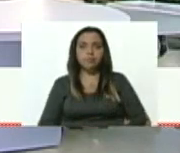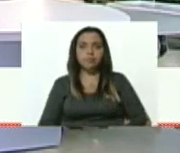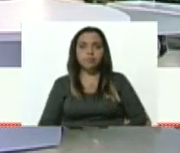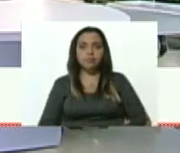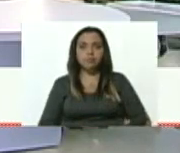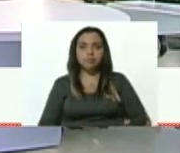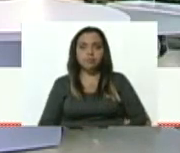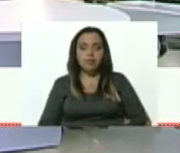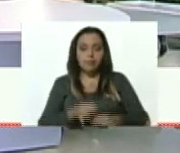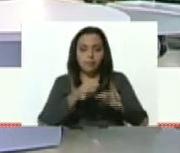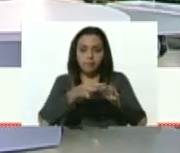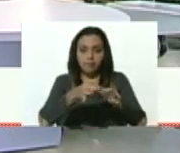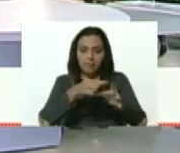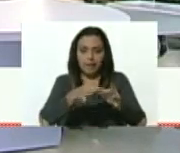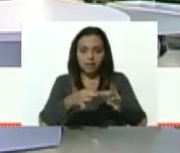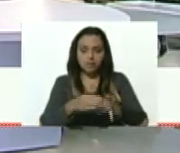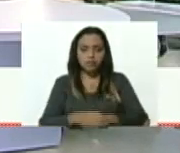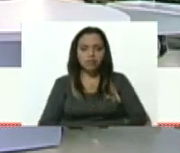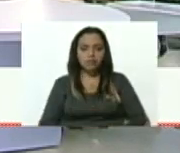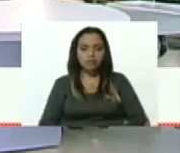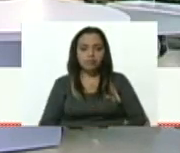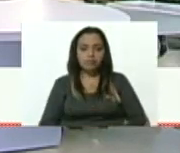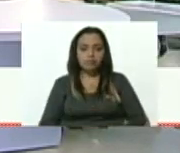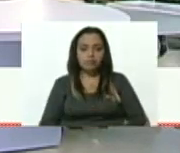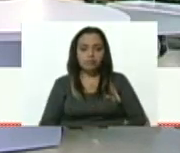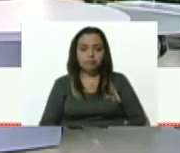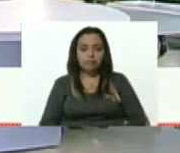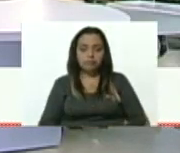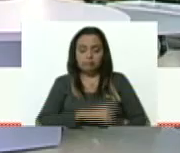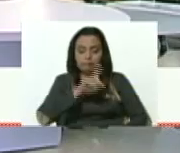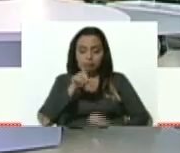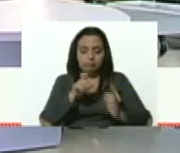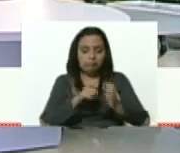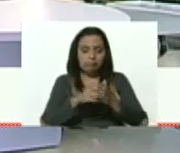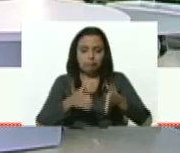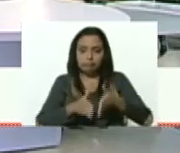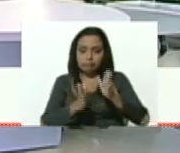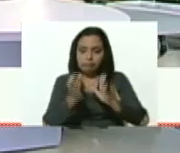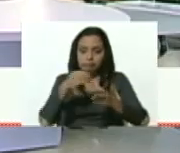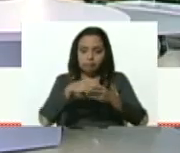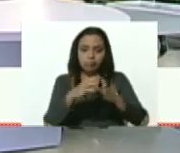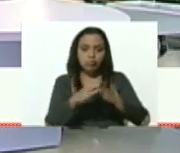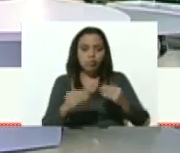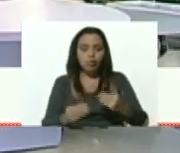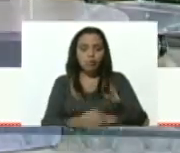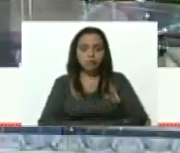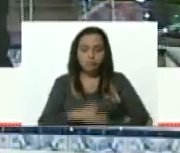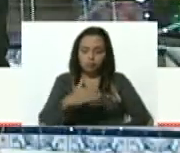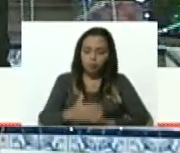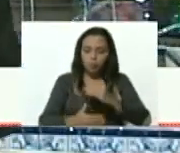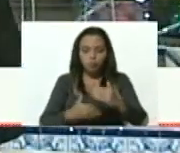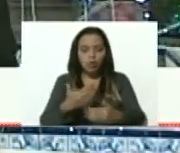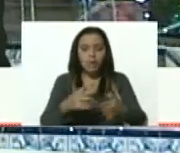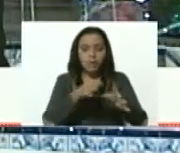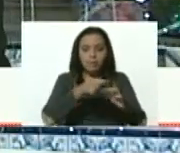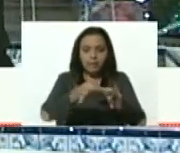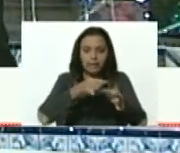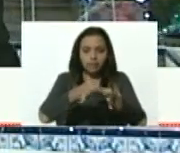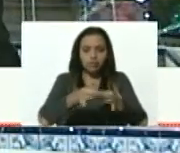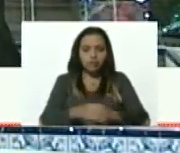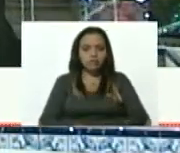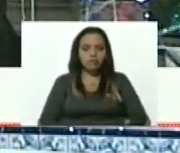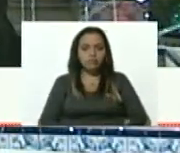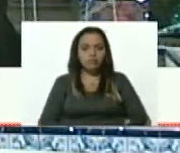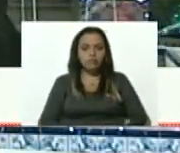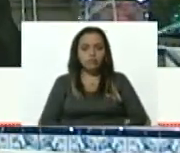El petro. Ya va entrando en todo el petro. Paso a paso, el petro, el petro, el